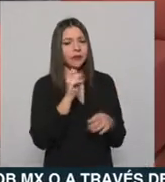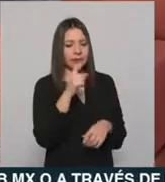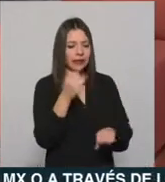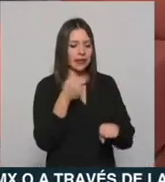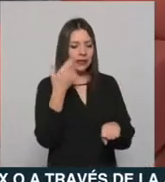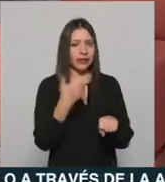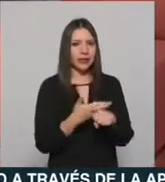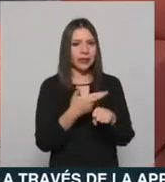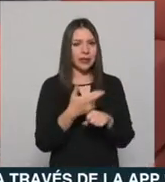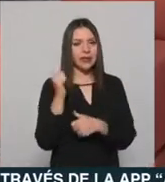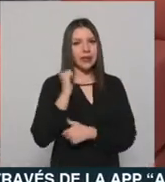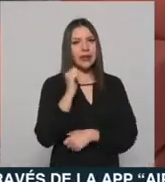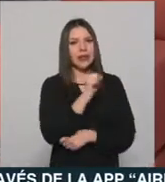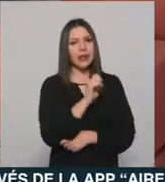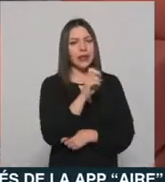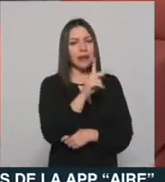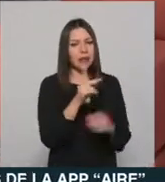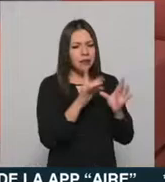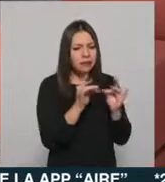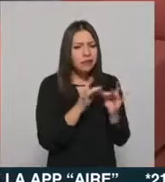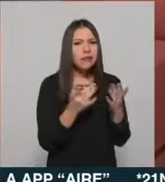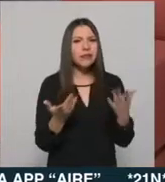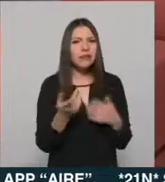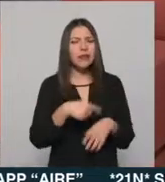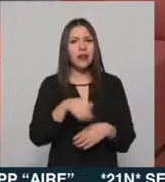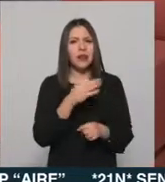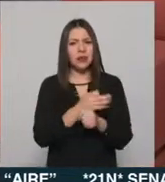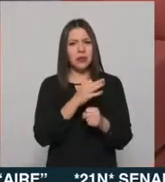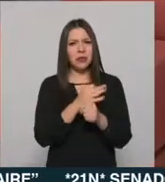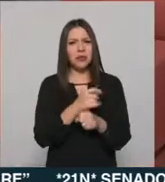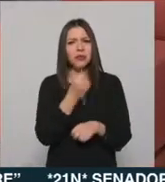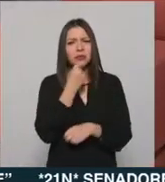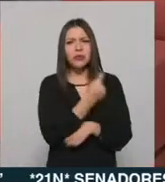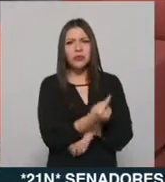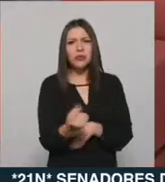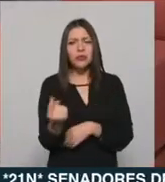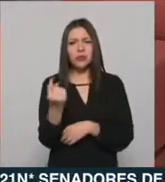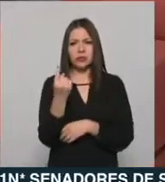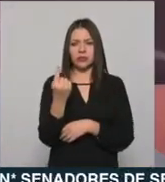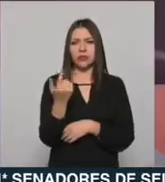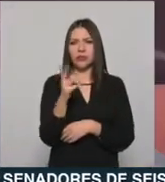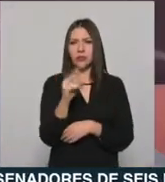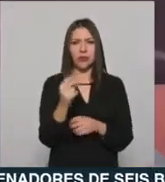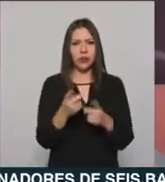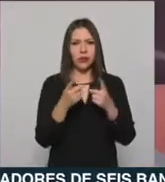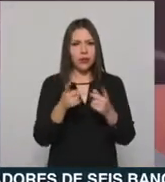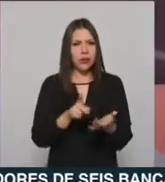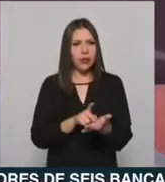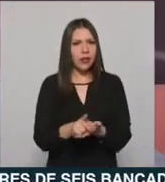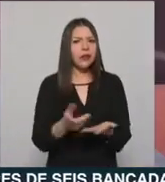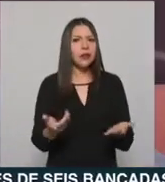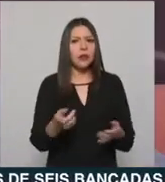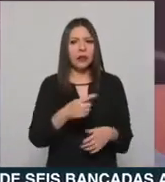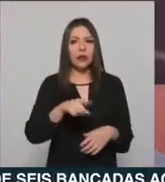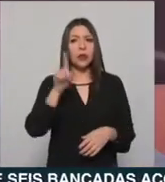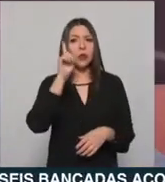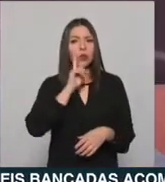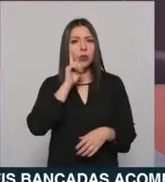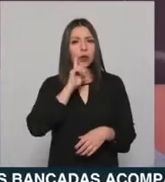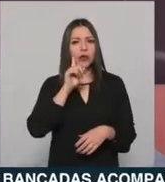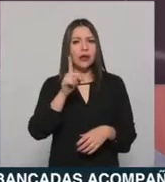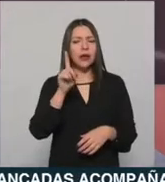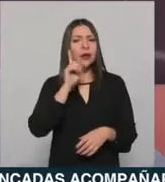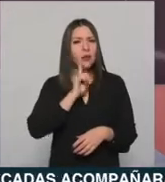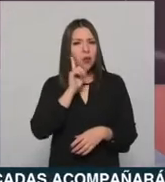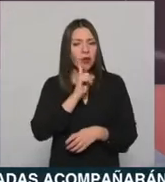de Educación Pública a nivel federal, quedan un poco excluidos los niños, es decir, se está garantizando este derecho a elegir el uniforme de las niñas, pero